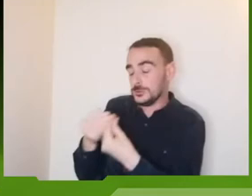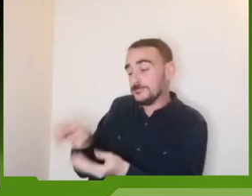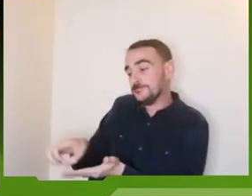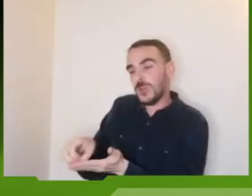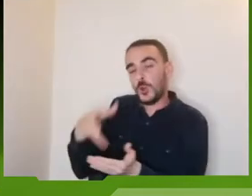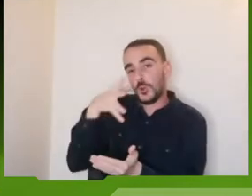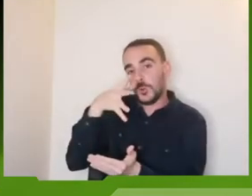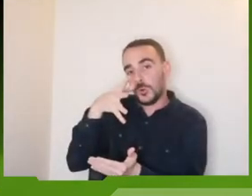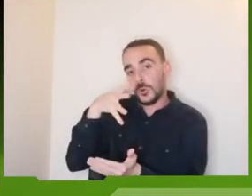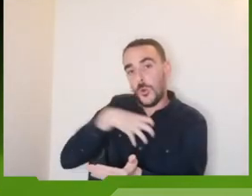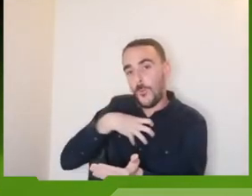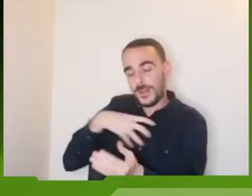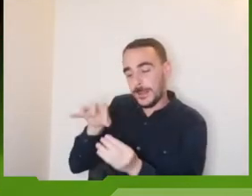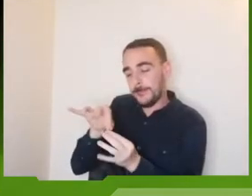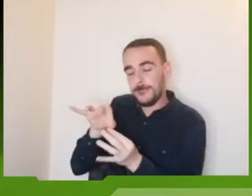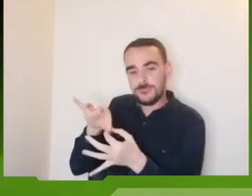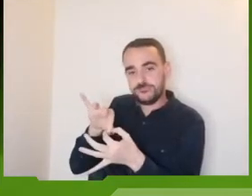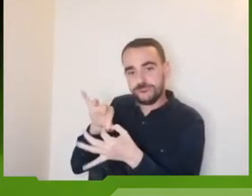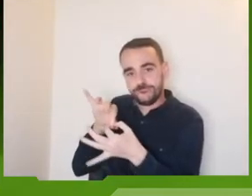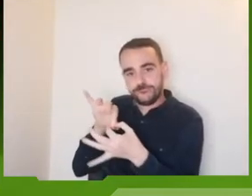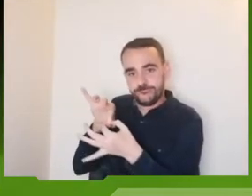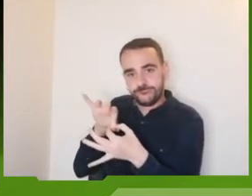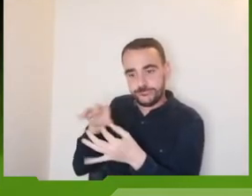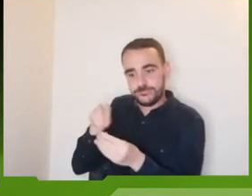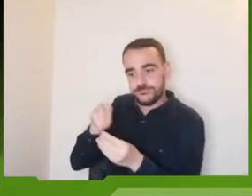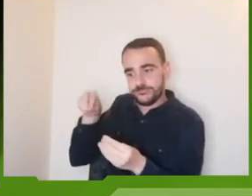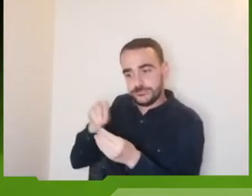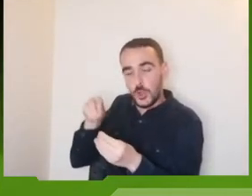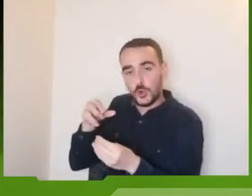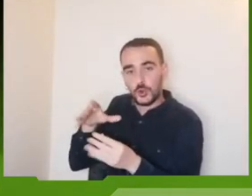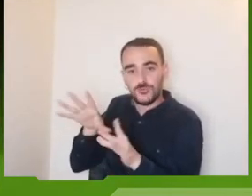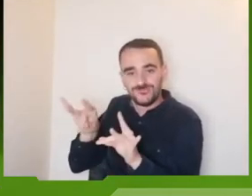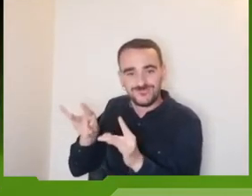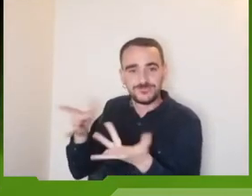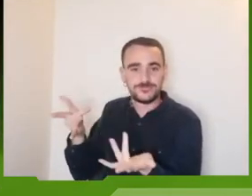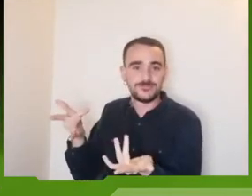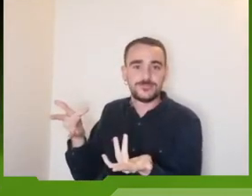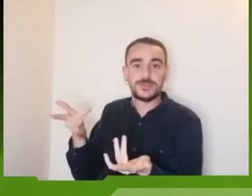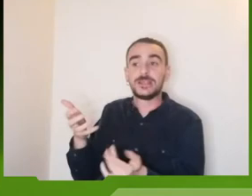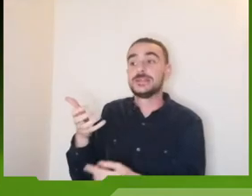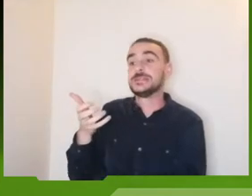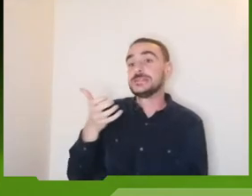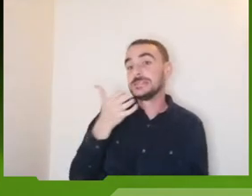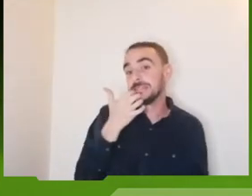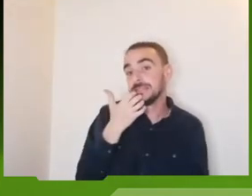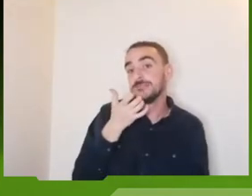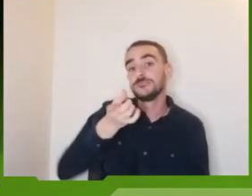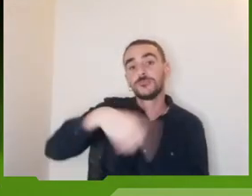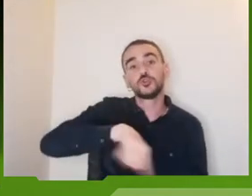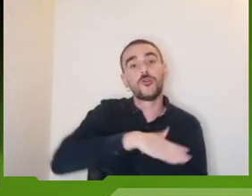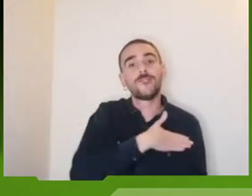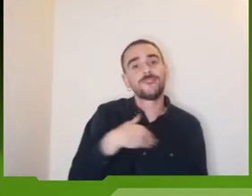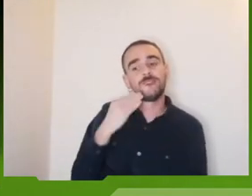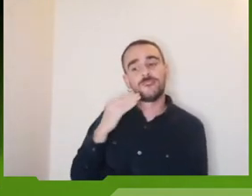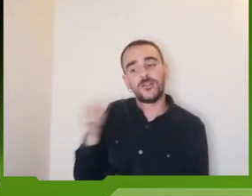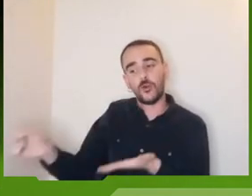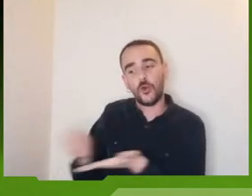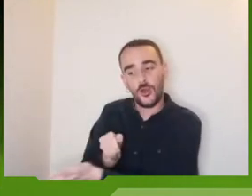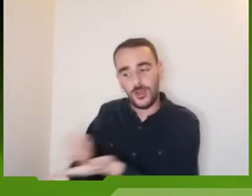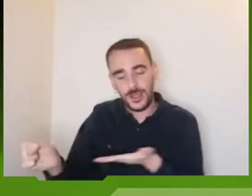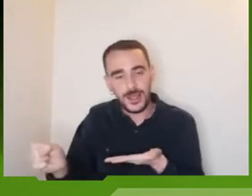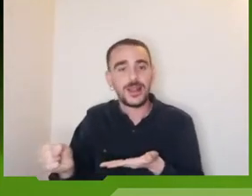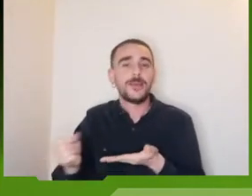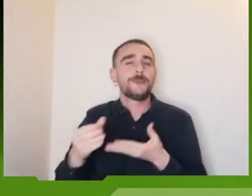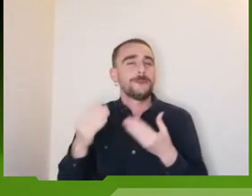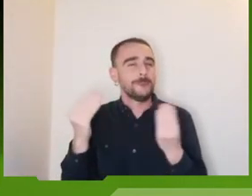siempre cuando congelamos, separar o congeles lo que congeles, si es unidades, en plan berenjena rebozada